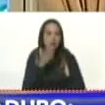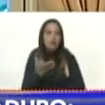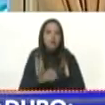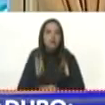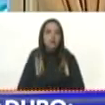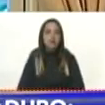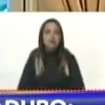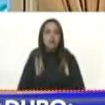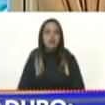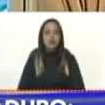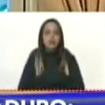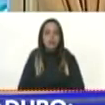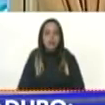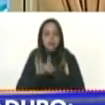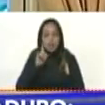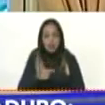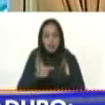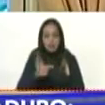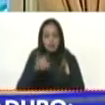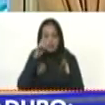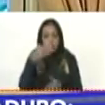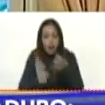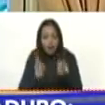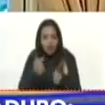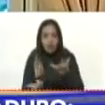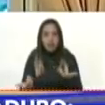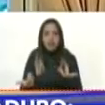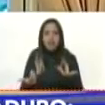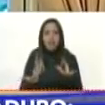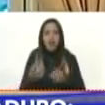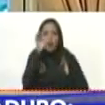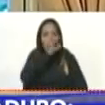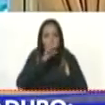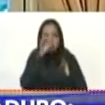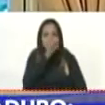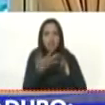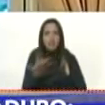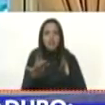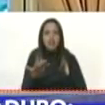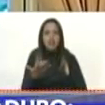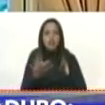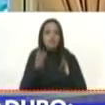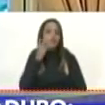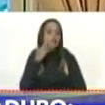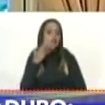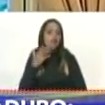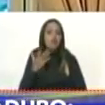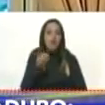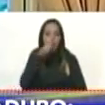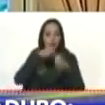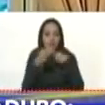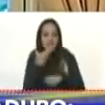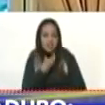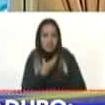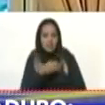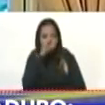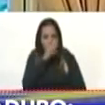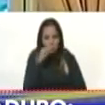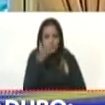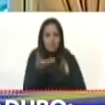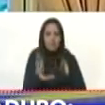que cría las vacas, al que cría los cochinos ahora para el pernil de diciembre, ¿ah? Al